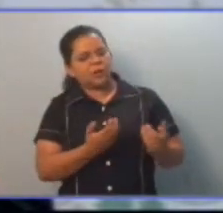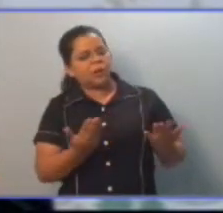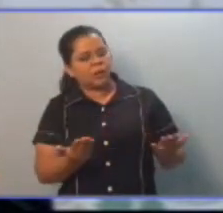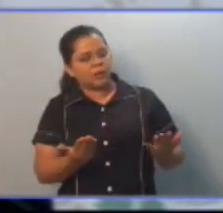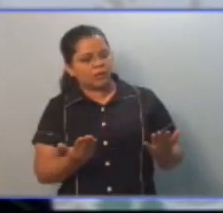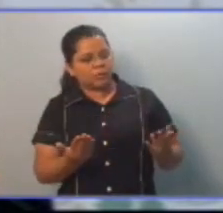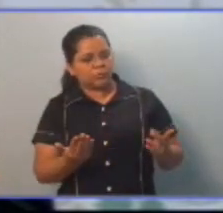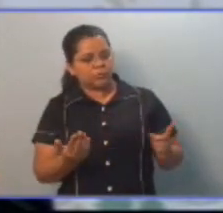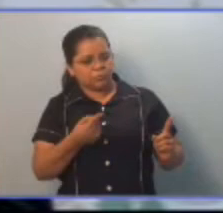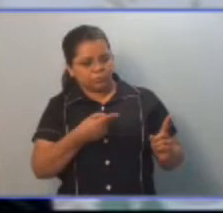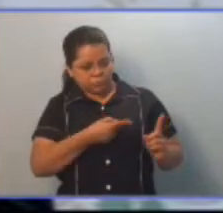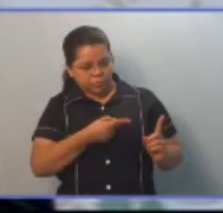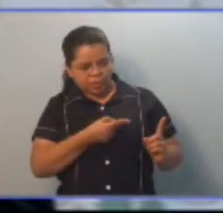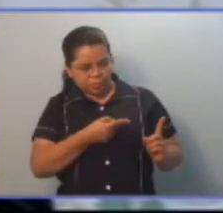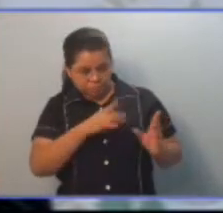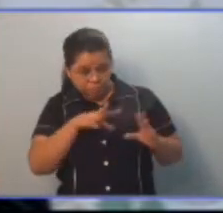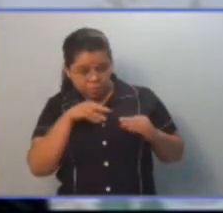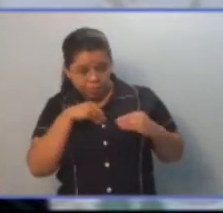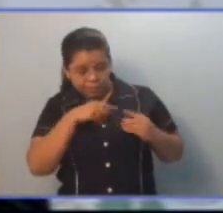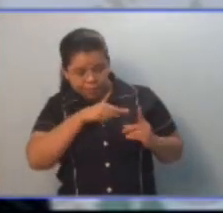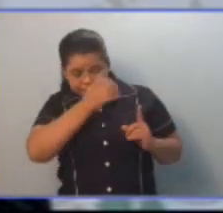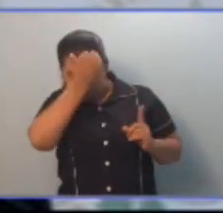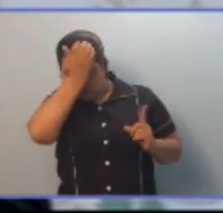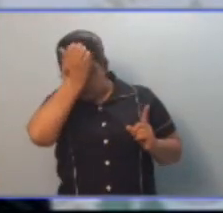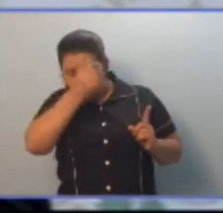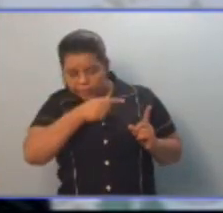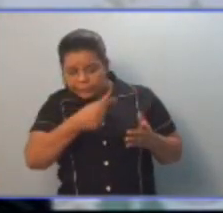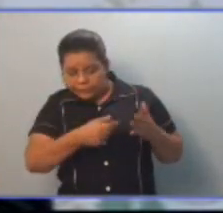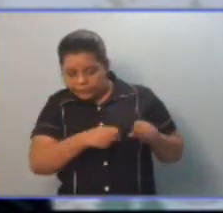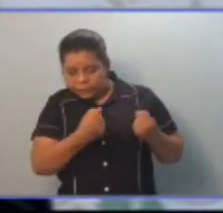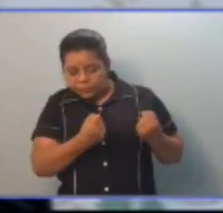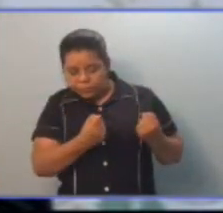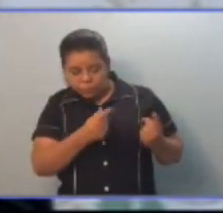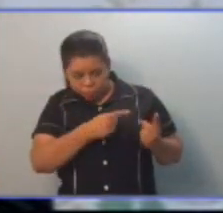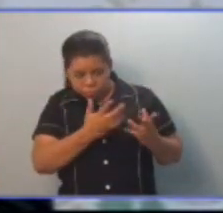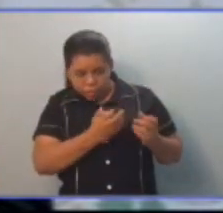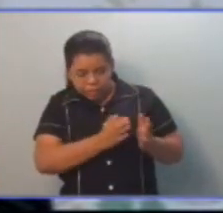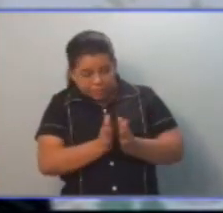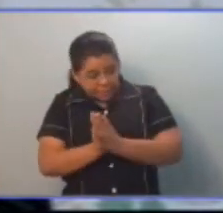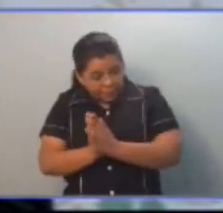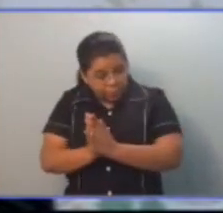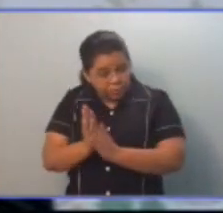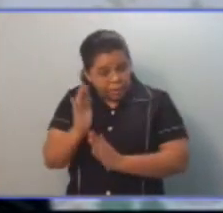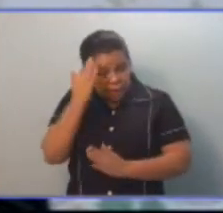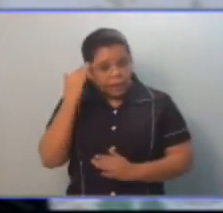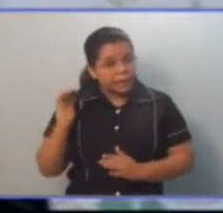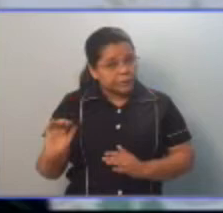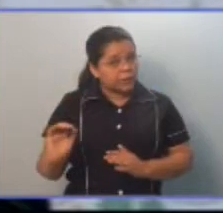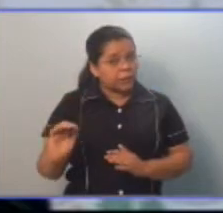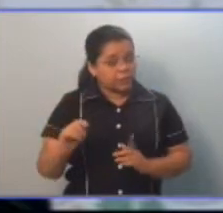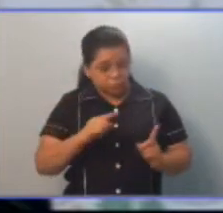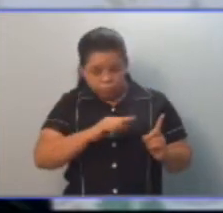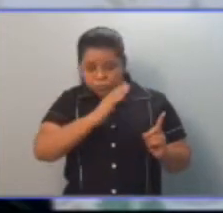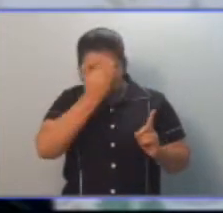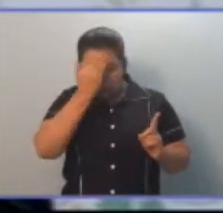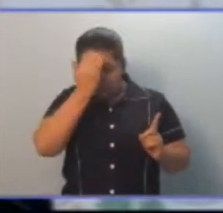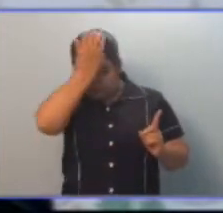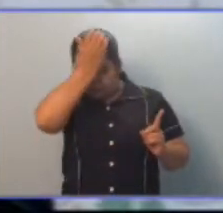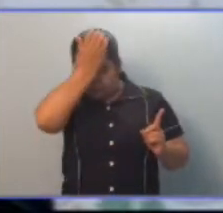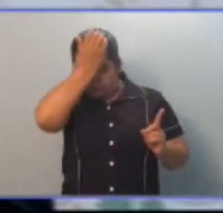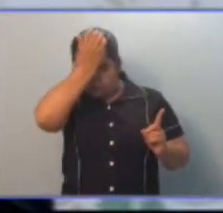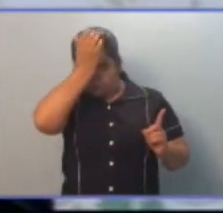está él acepta que él cometió un delito, le quiere pedir perdón, sabe que falló, porque aunque